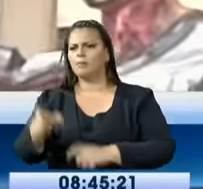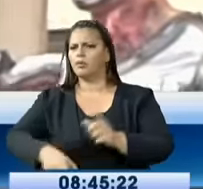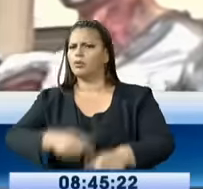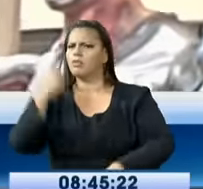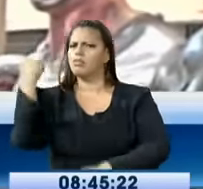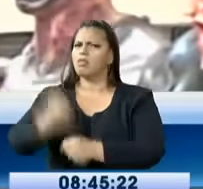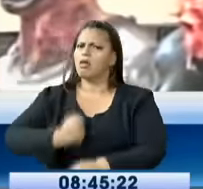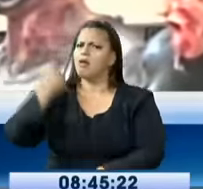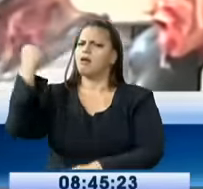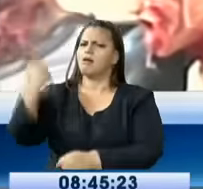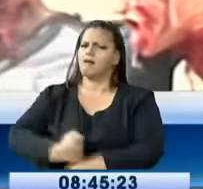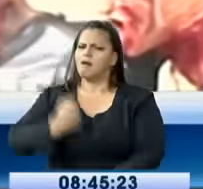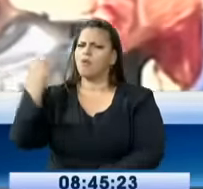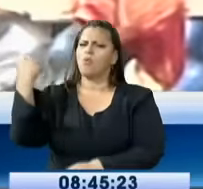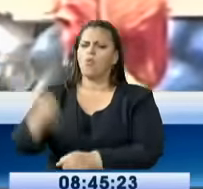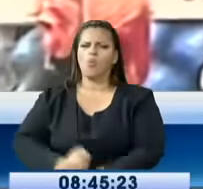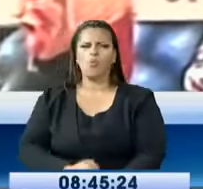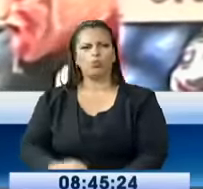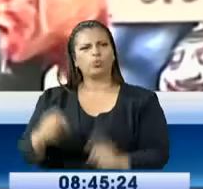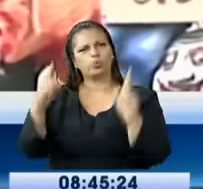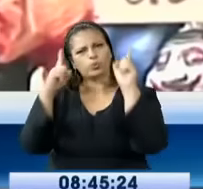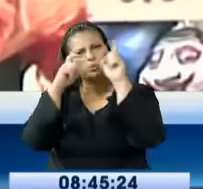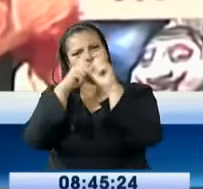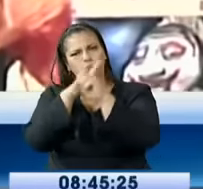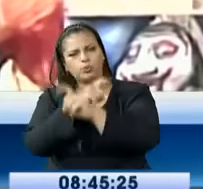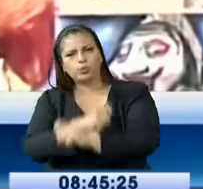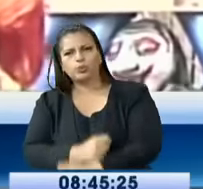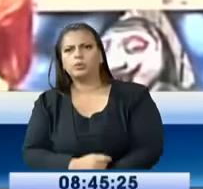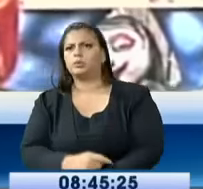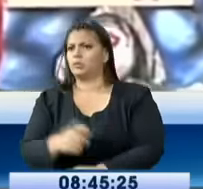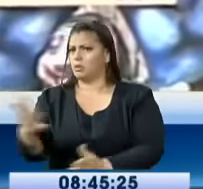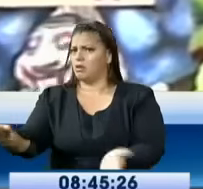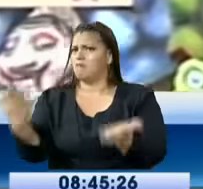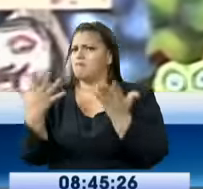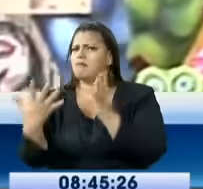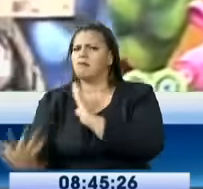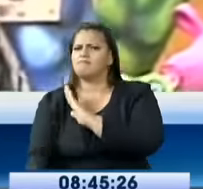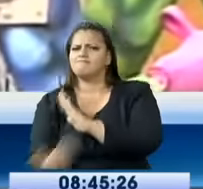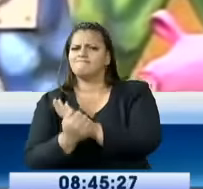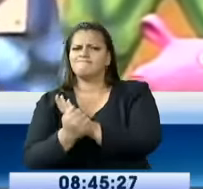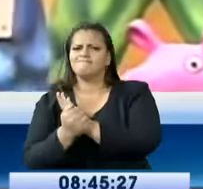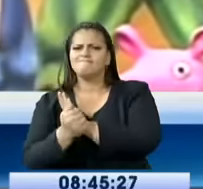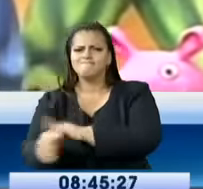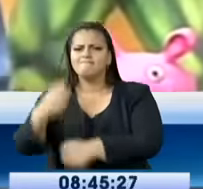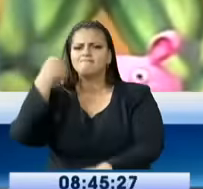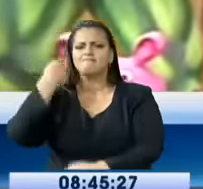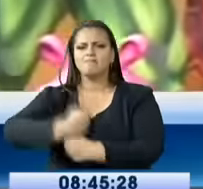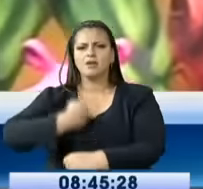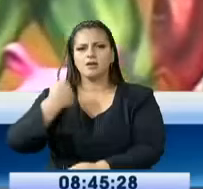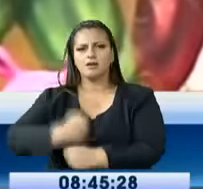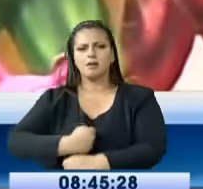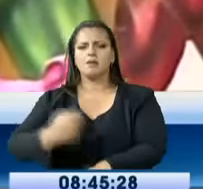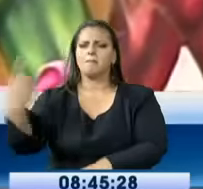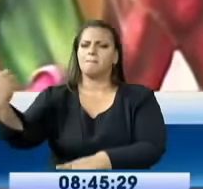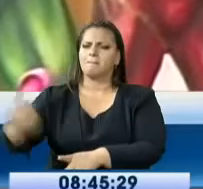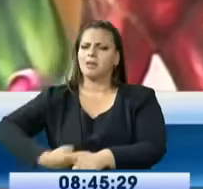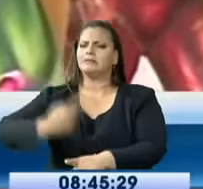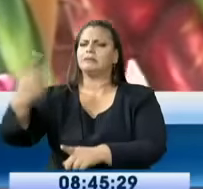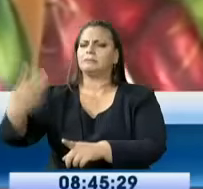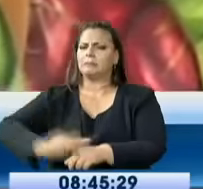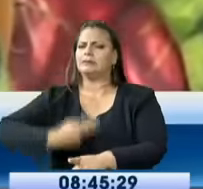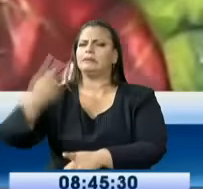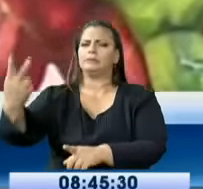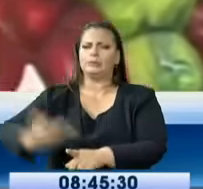porque detrás de cada monigote hay un artesano que los elabora, los confecciona, que tiene